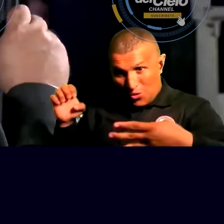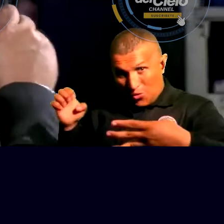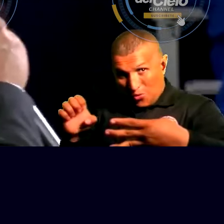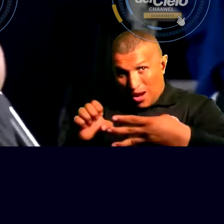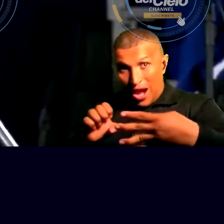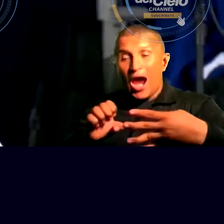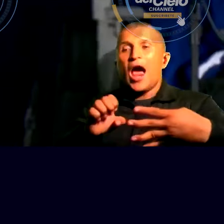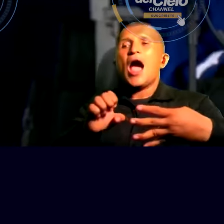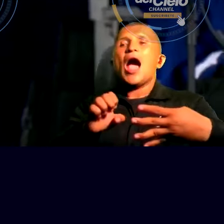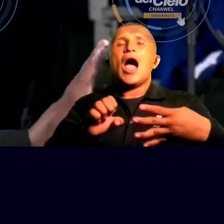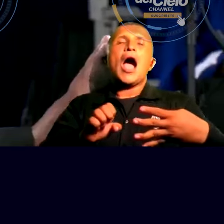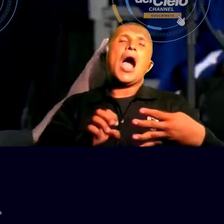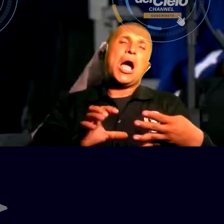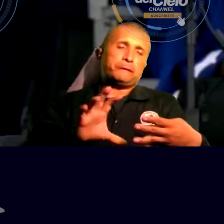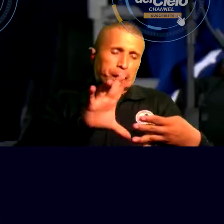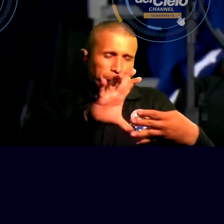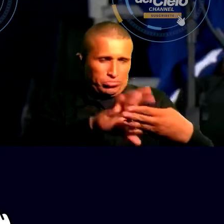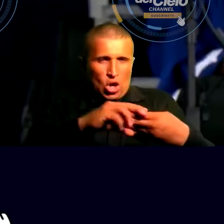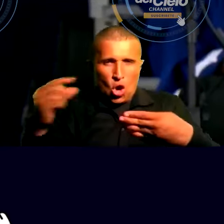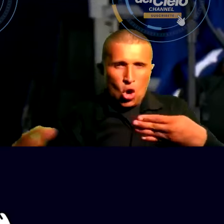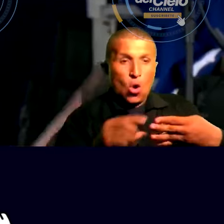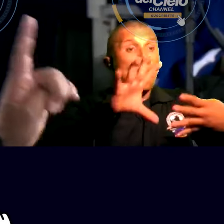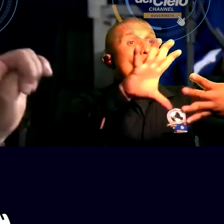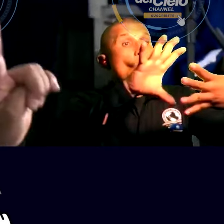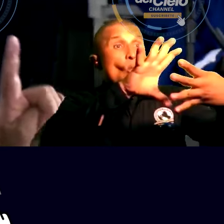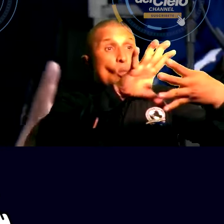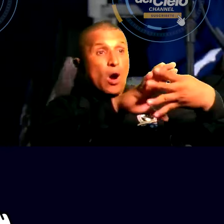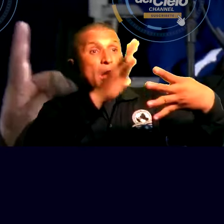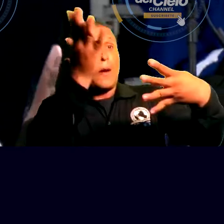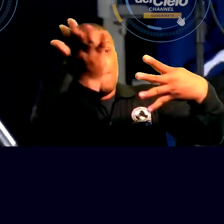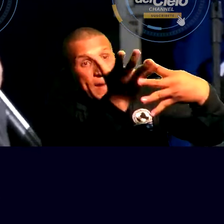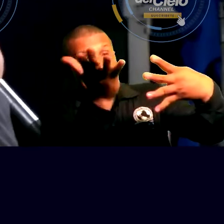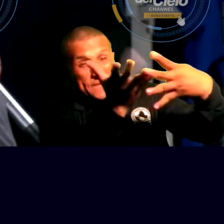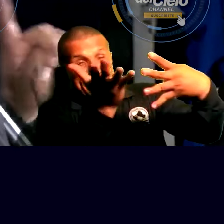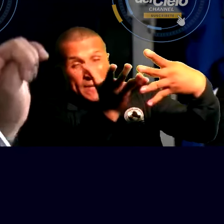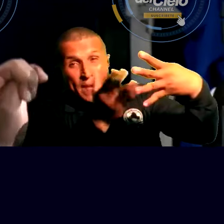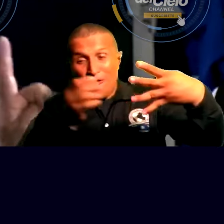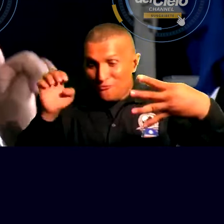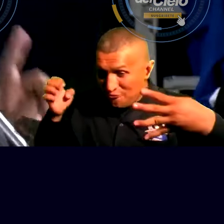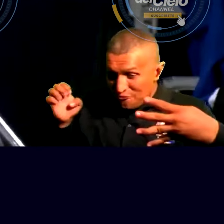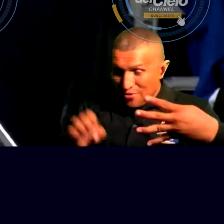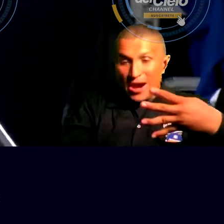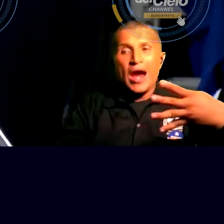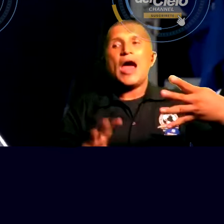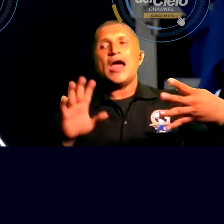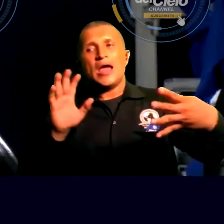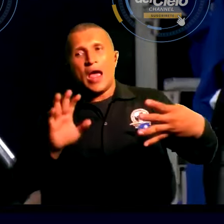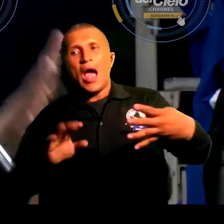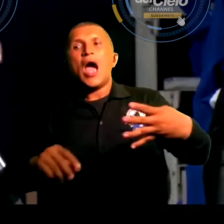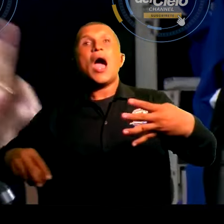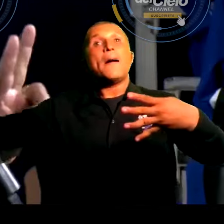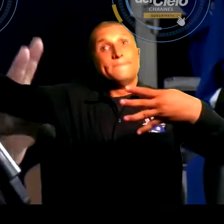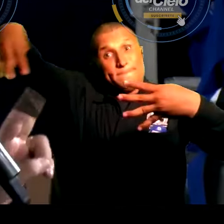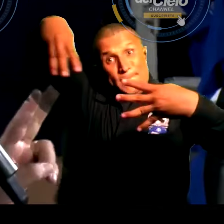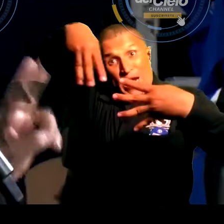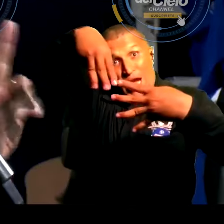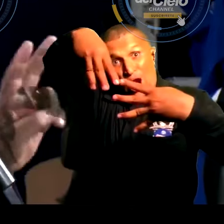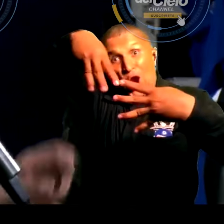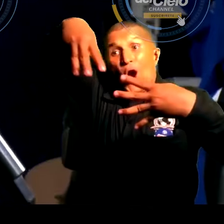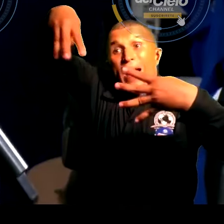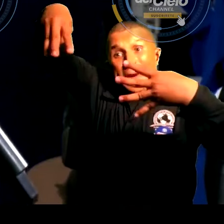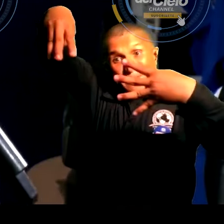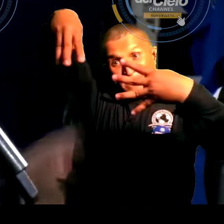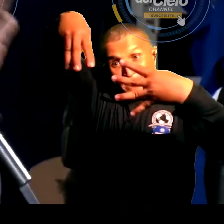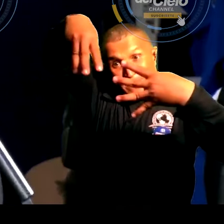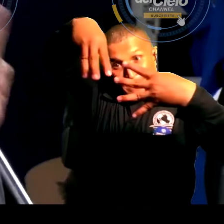uno, sino que lo tenemos en cuatro tomos. Tenemos el evangelio según San Mateo, según